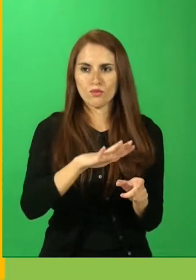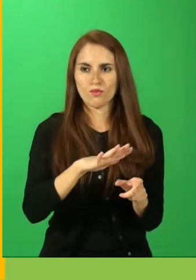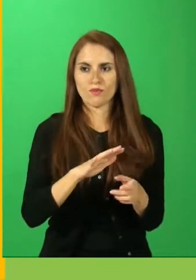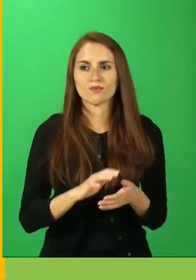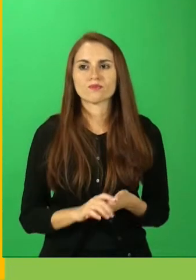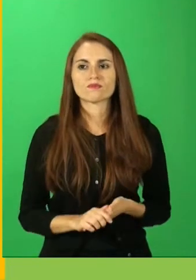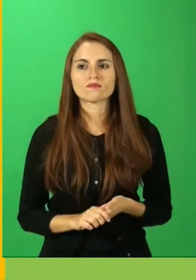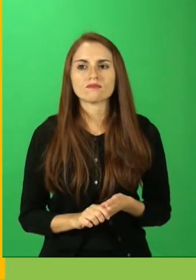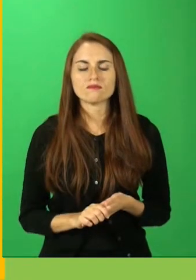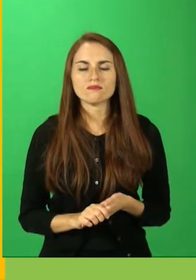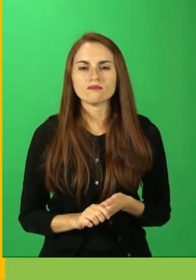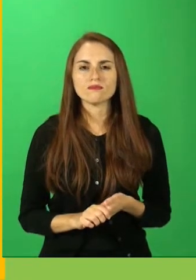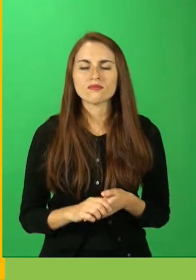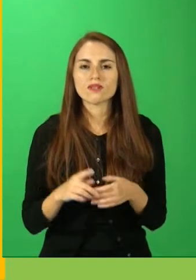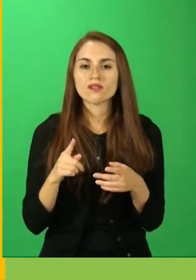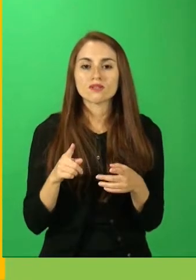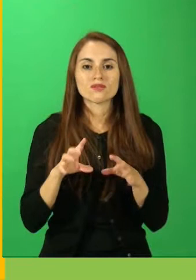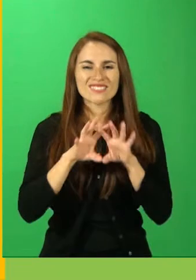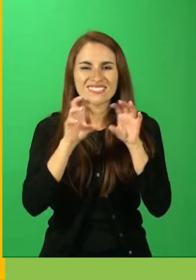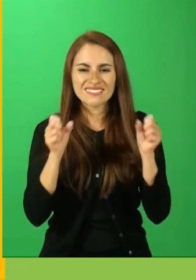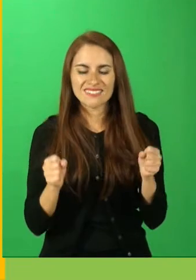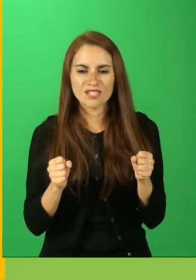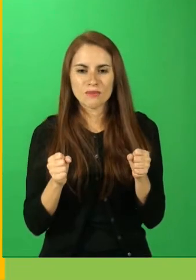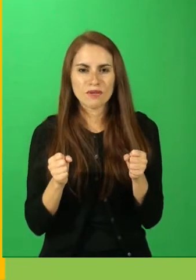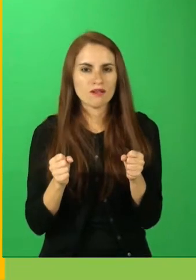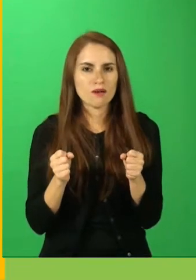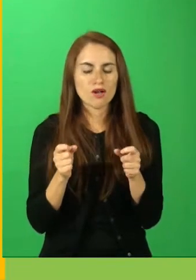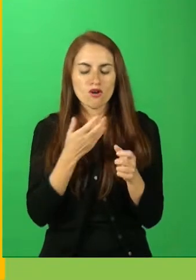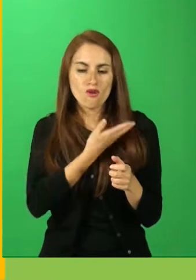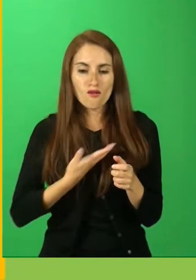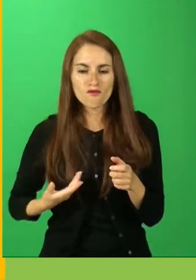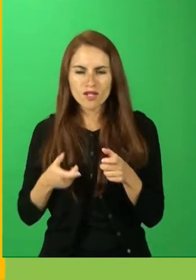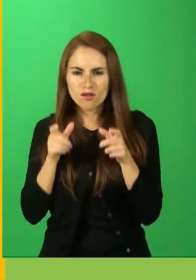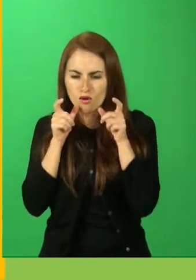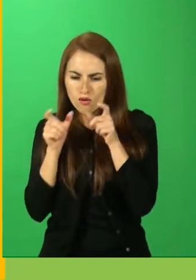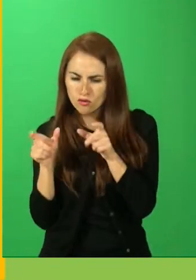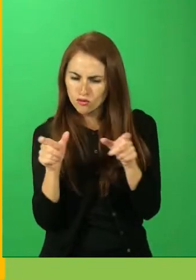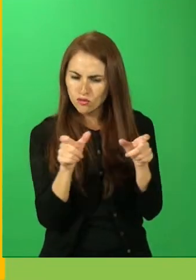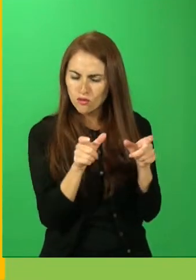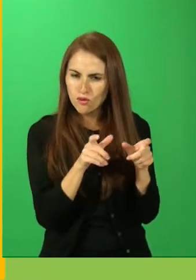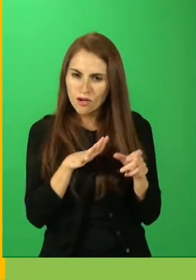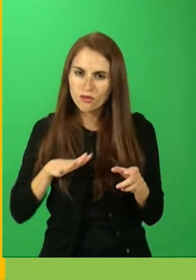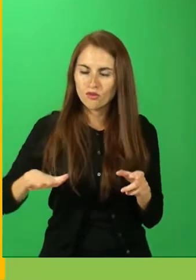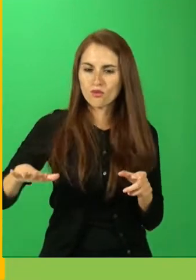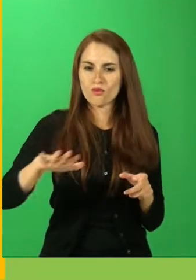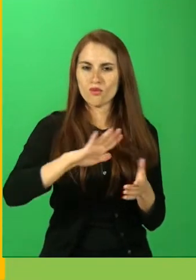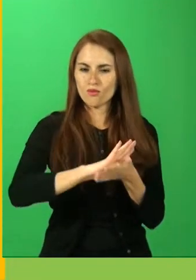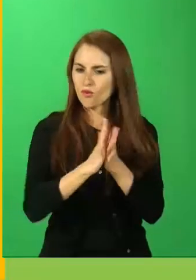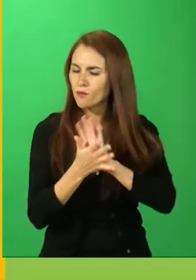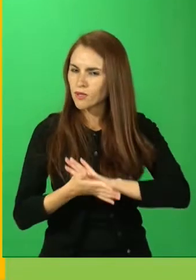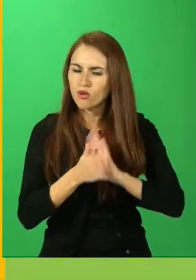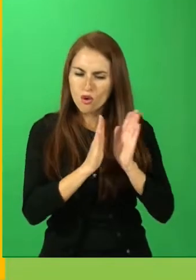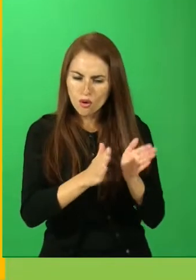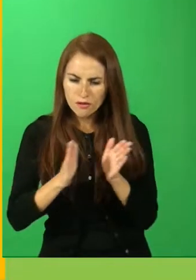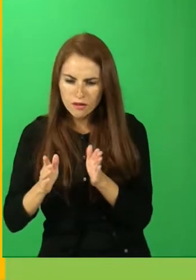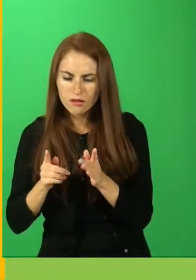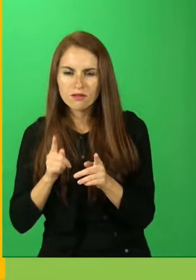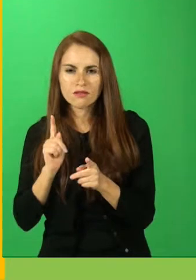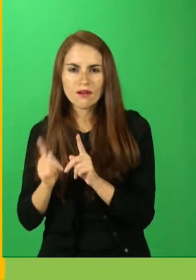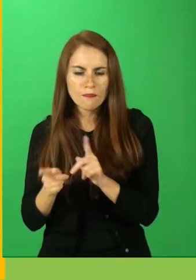un sistema fuertemente centralizado. El Estado todo lo organiza,